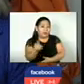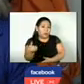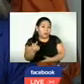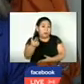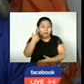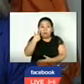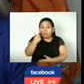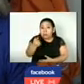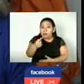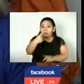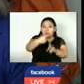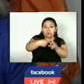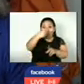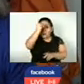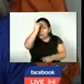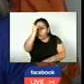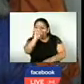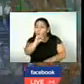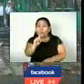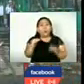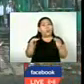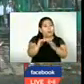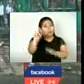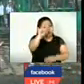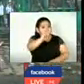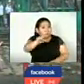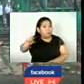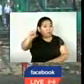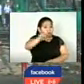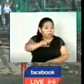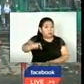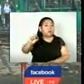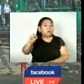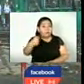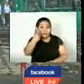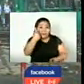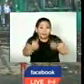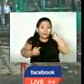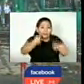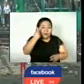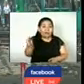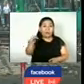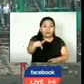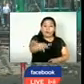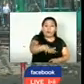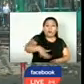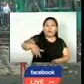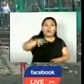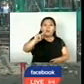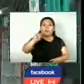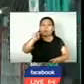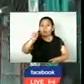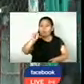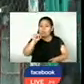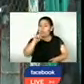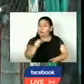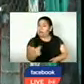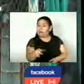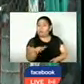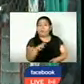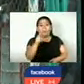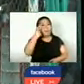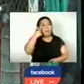no solo el fin de semana sino que también días de semana y justamente ahí en las tunas hay una área que es bastante peligrosa que ya